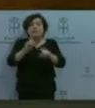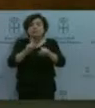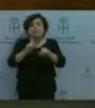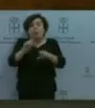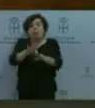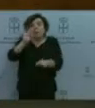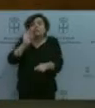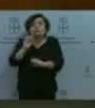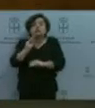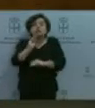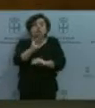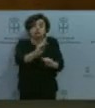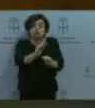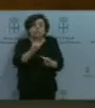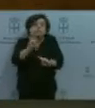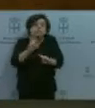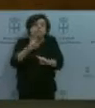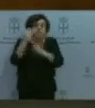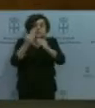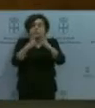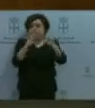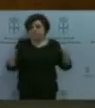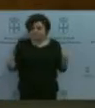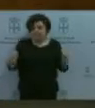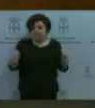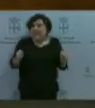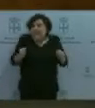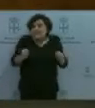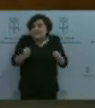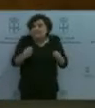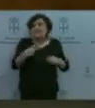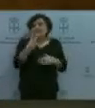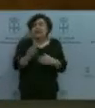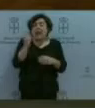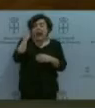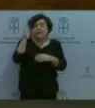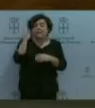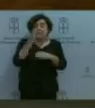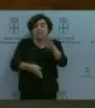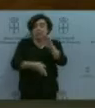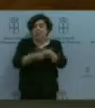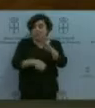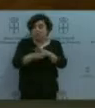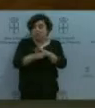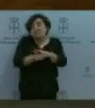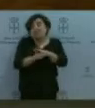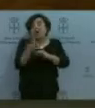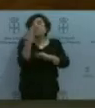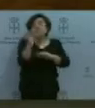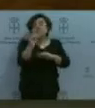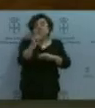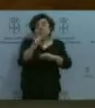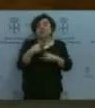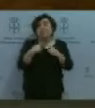sigue la intervención. Después de esa media hora perdida en este debate tan interesante, pues retomamos otra vez el pleno. El señor Palacios, en esos